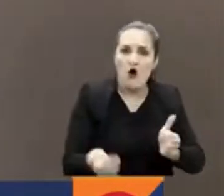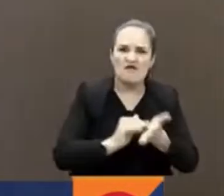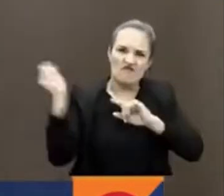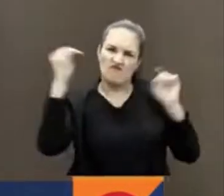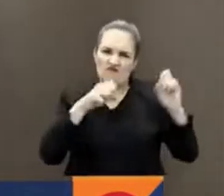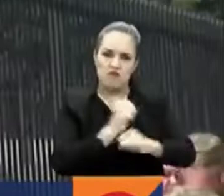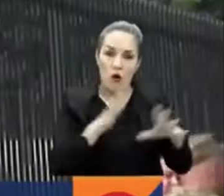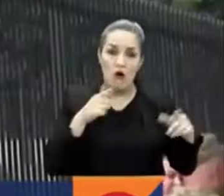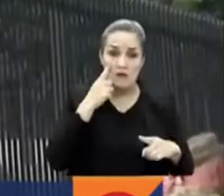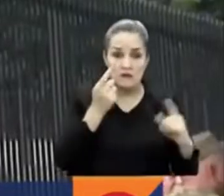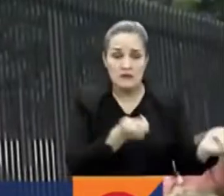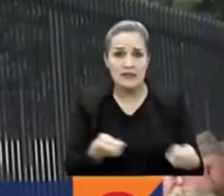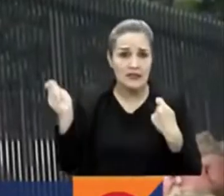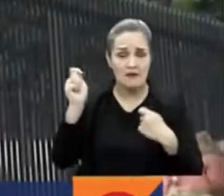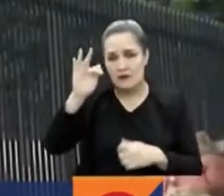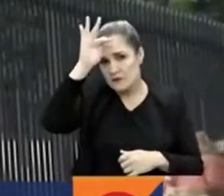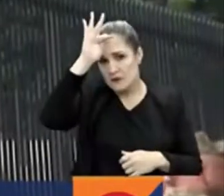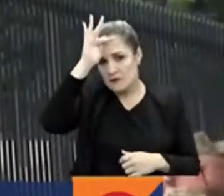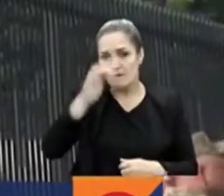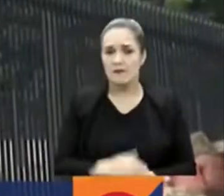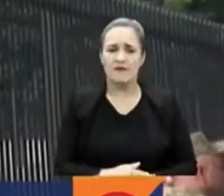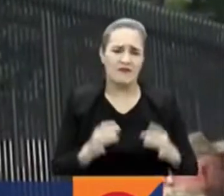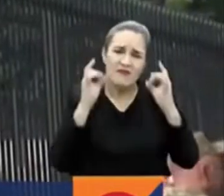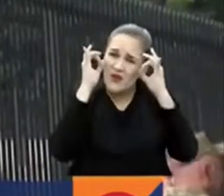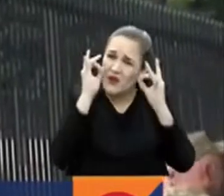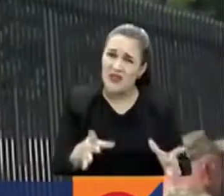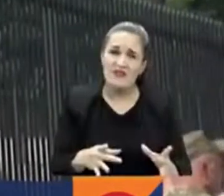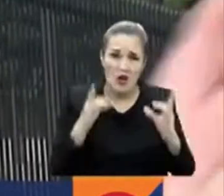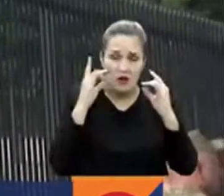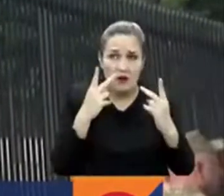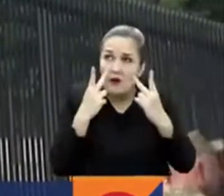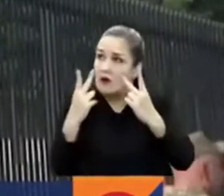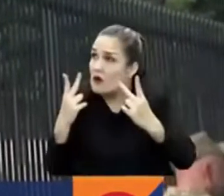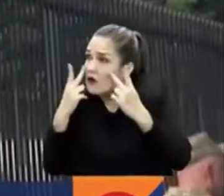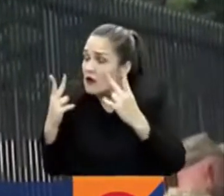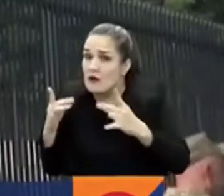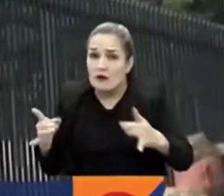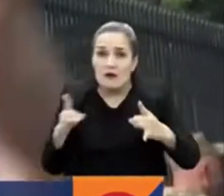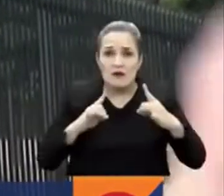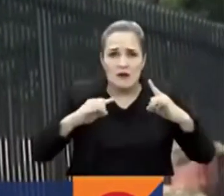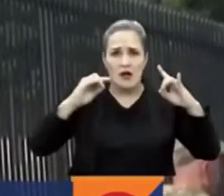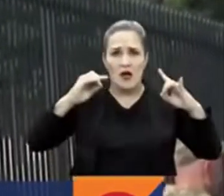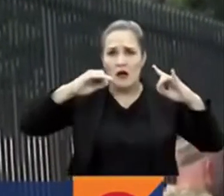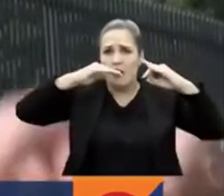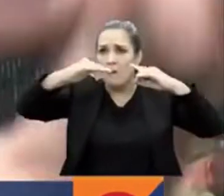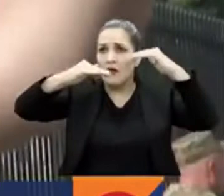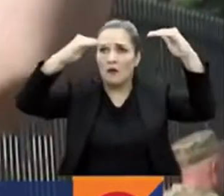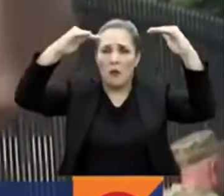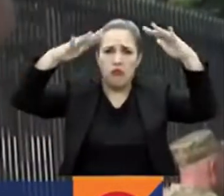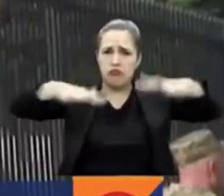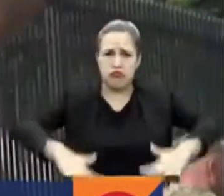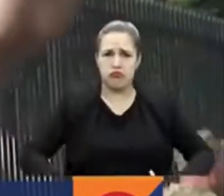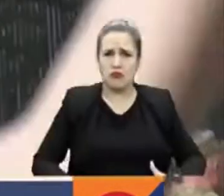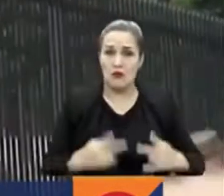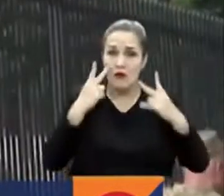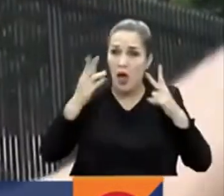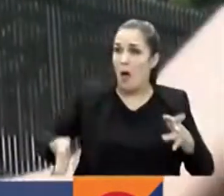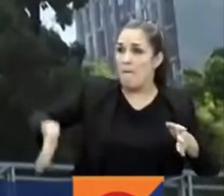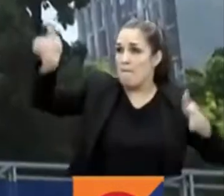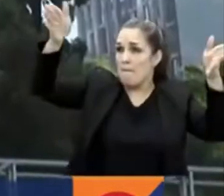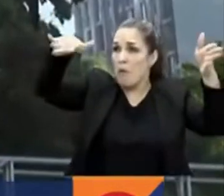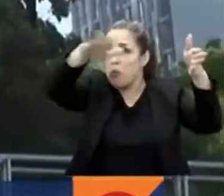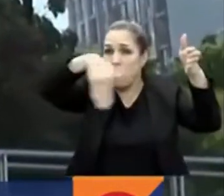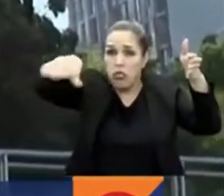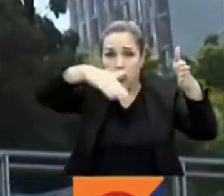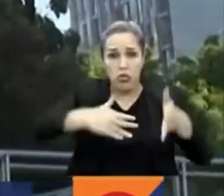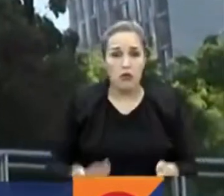trasladados a hospitales. Esto es horrible, vi destrucción. Muchos apartamentos ya no existen, solo hay paredes vacías.